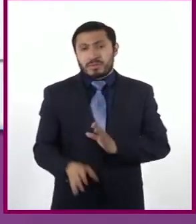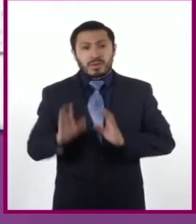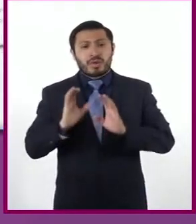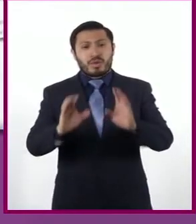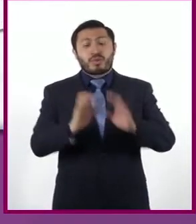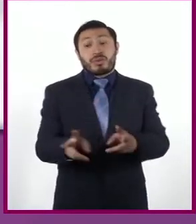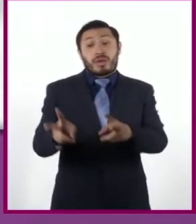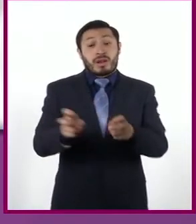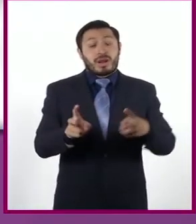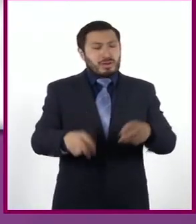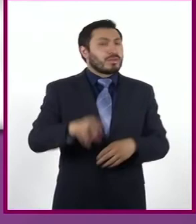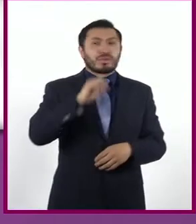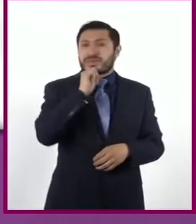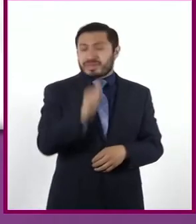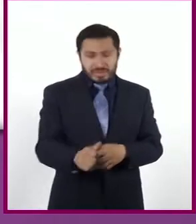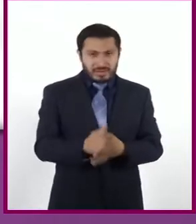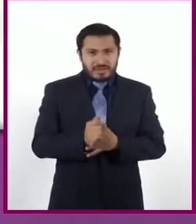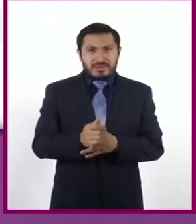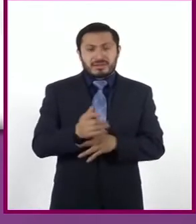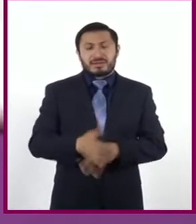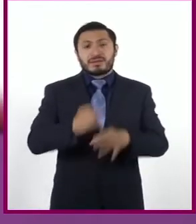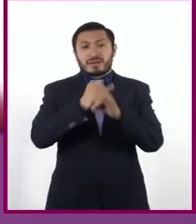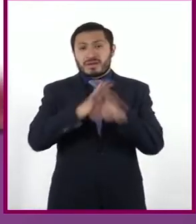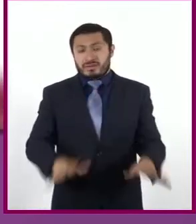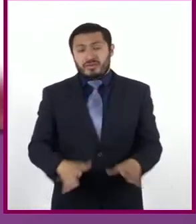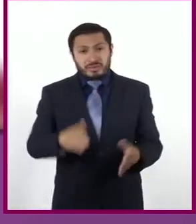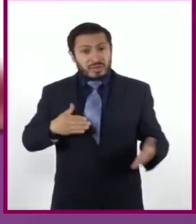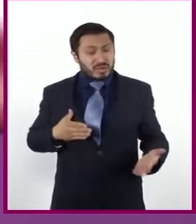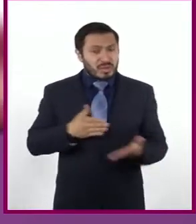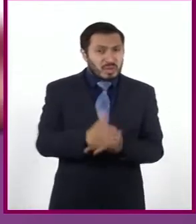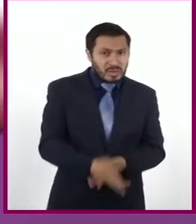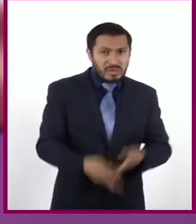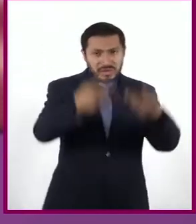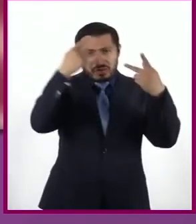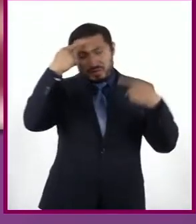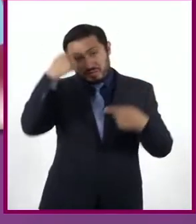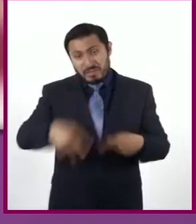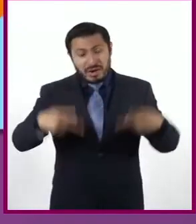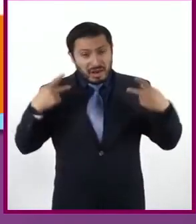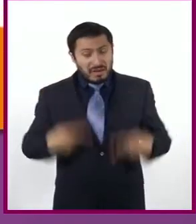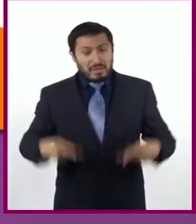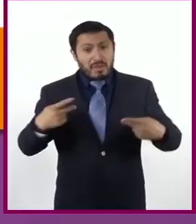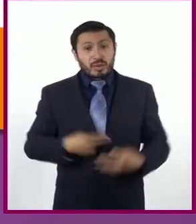de recursos y que la información sea accesible para quienes deseen consultarla.